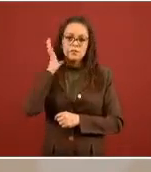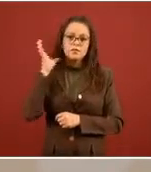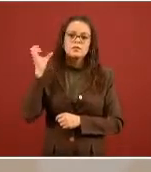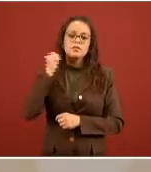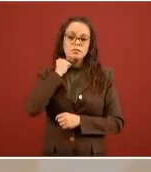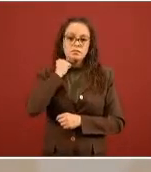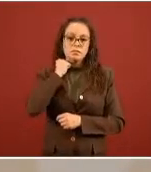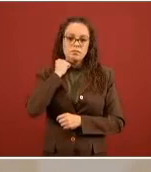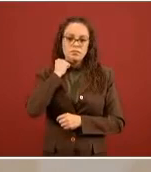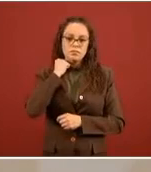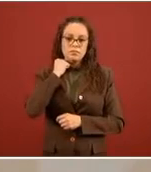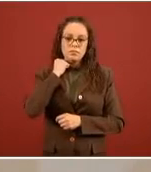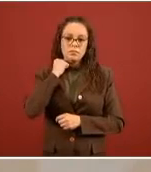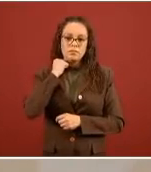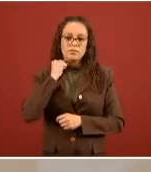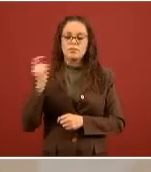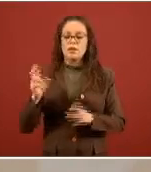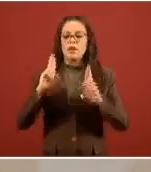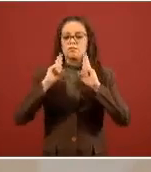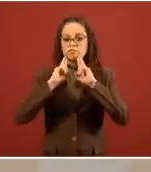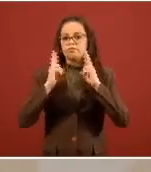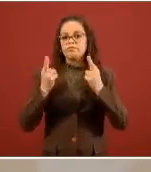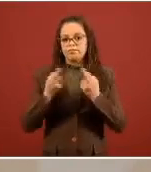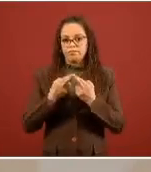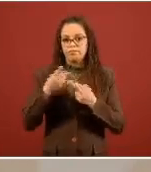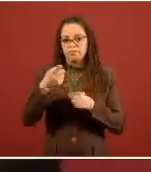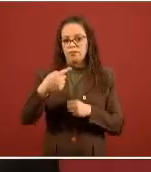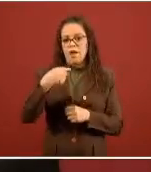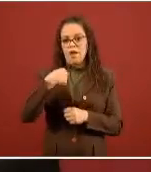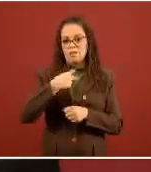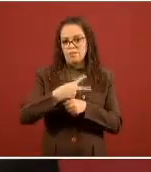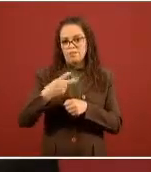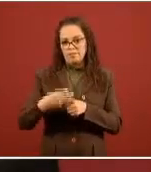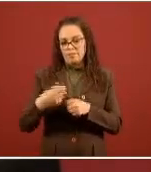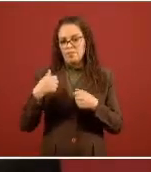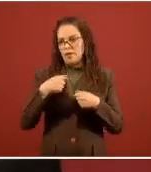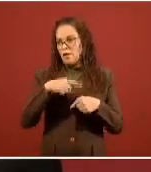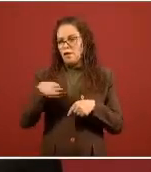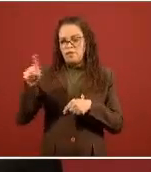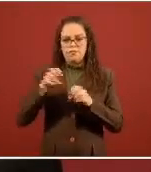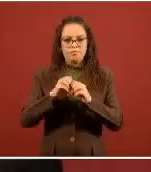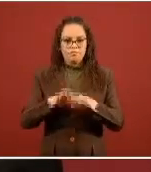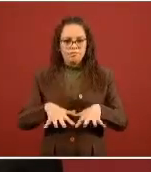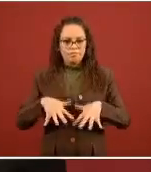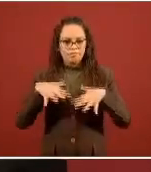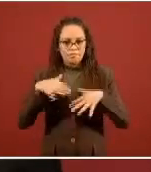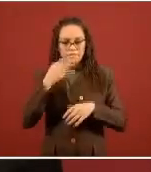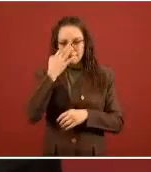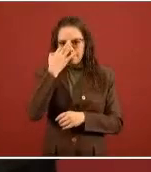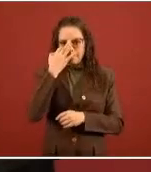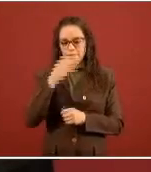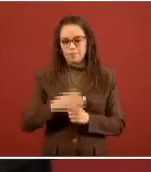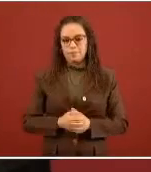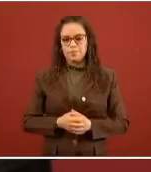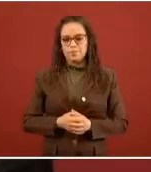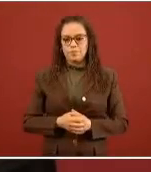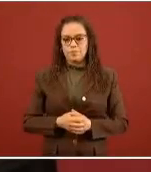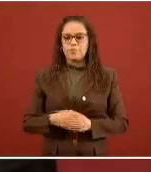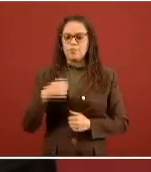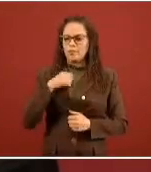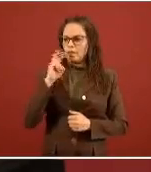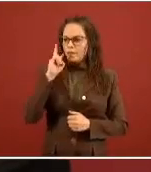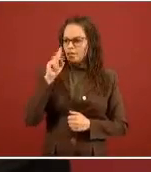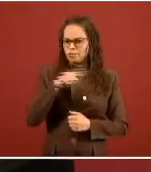a una reunión a la que me convocaron los miembros de la Junta de Coordinación Política, y me llamó poderosamente